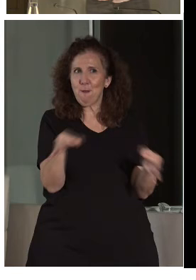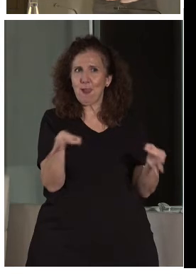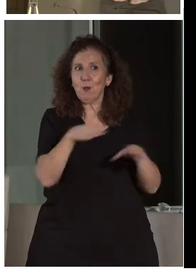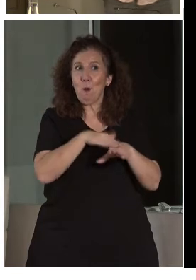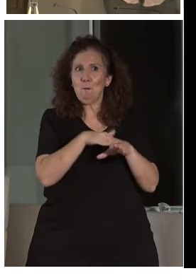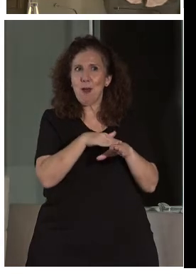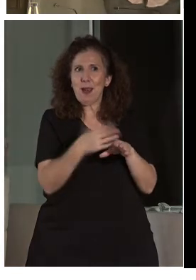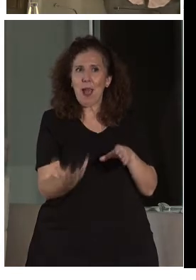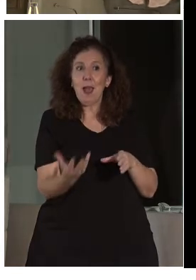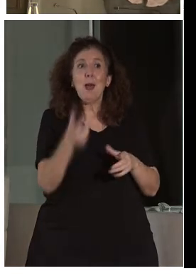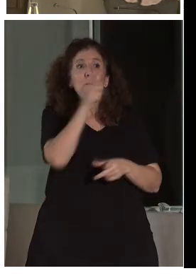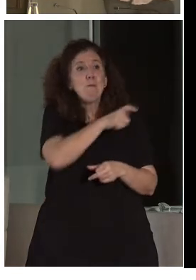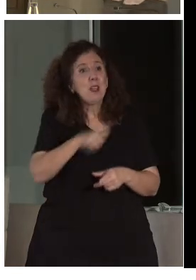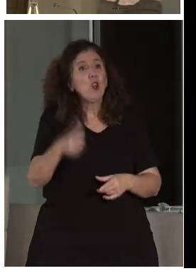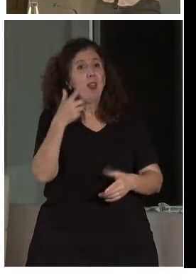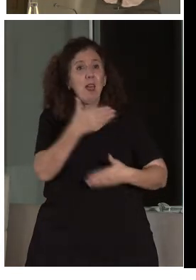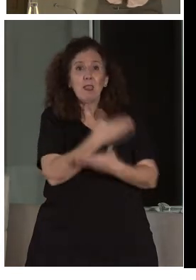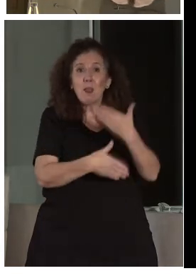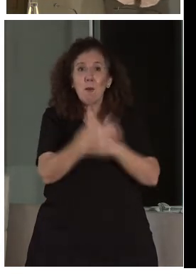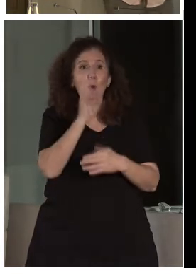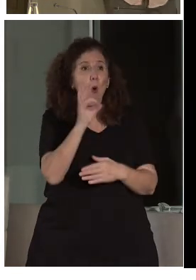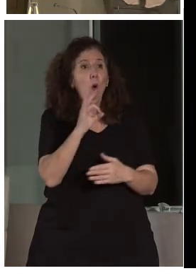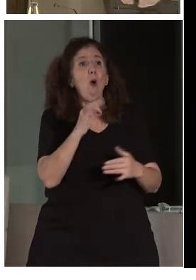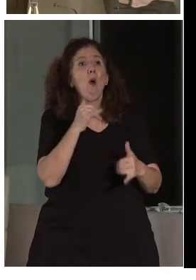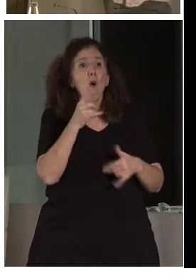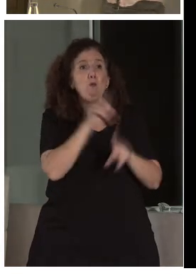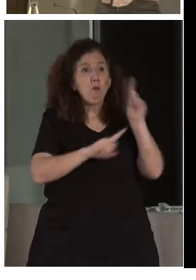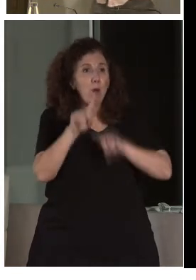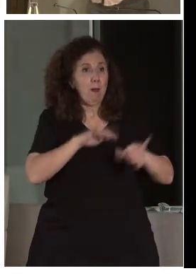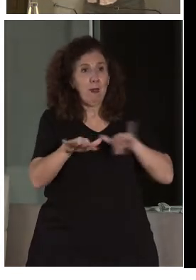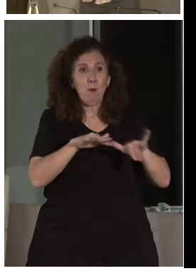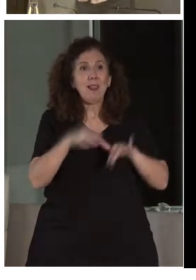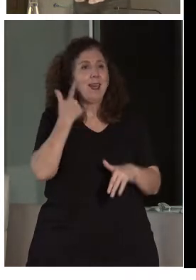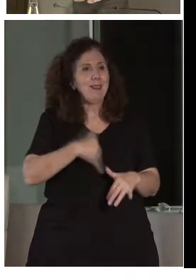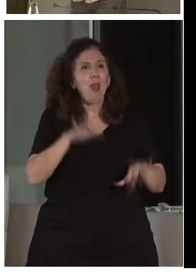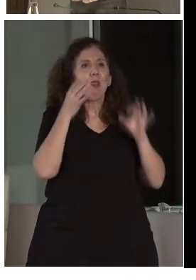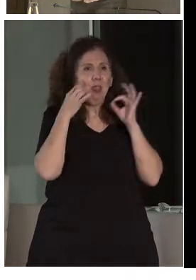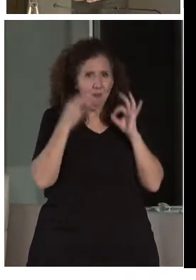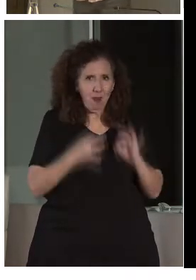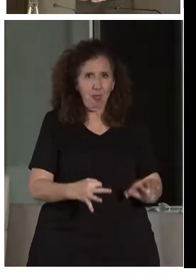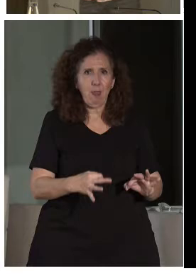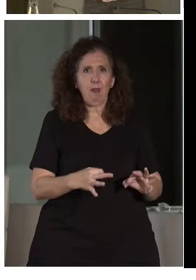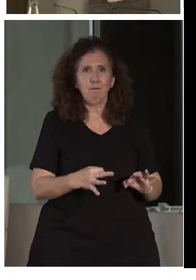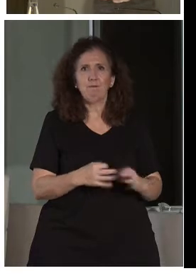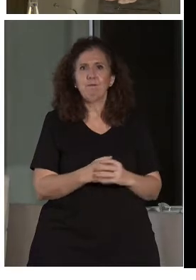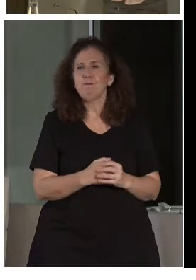que nunca ha tenido la posibilidad de conocer el Parque Nacional, ¿no? Y allí que vamos.